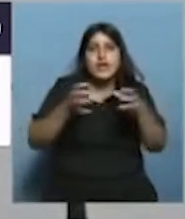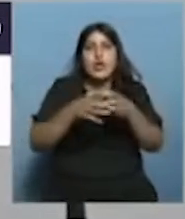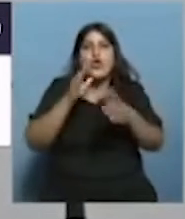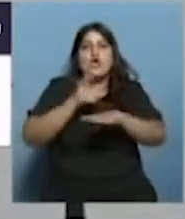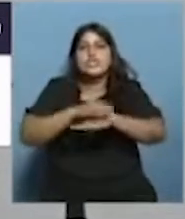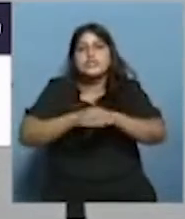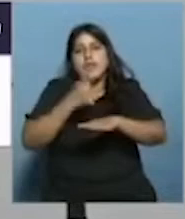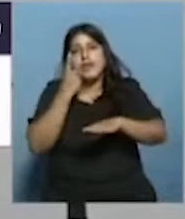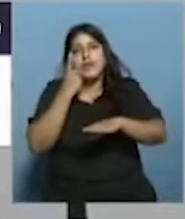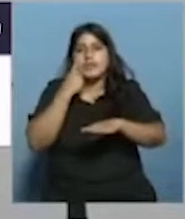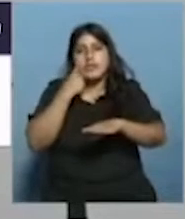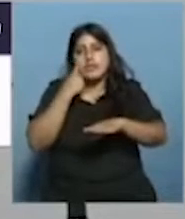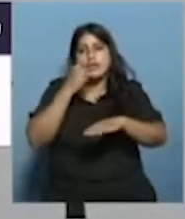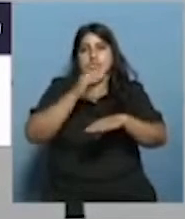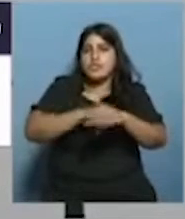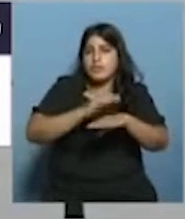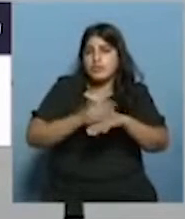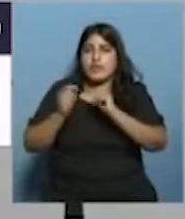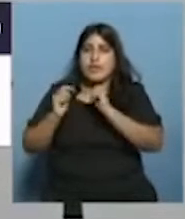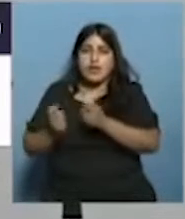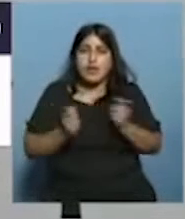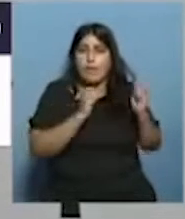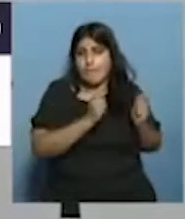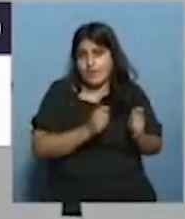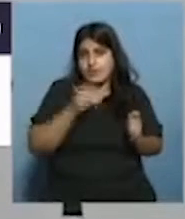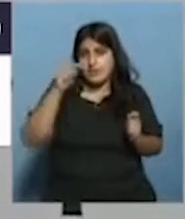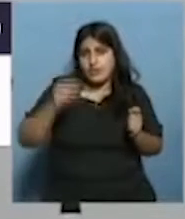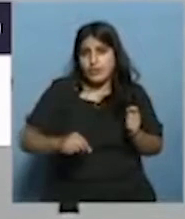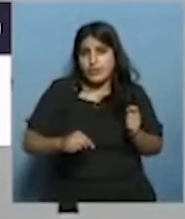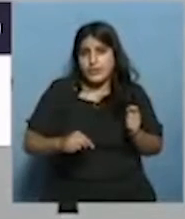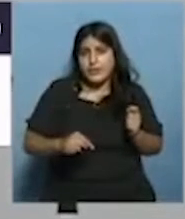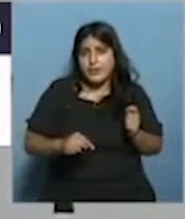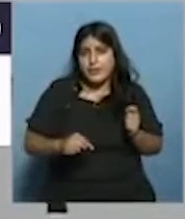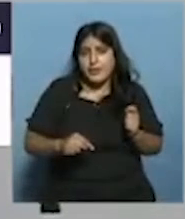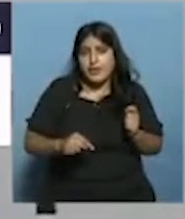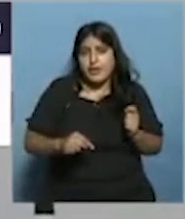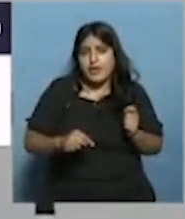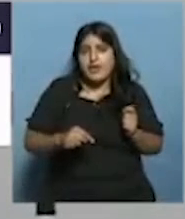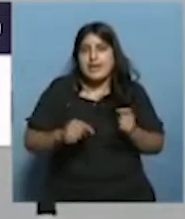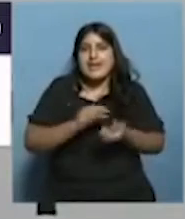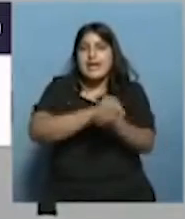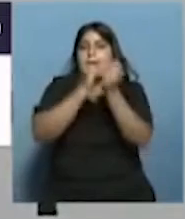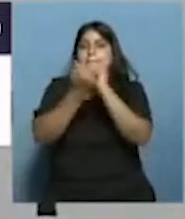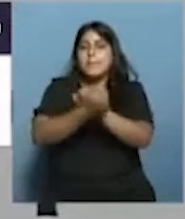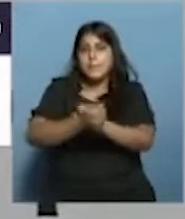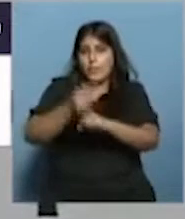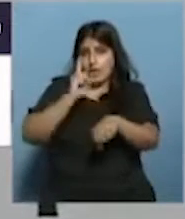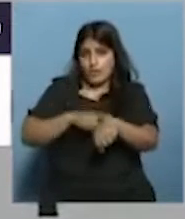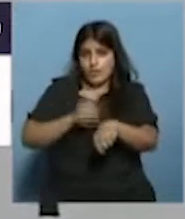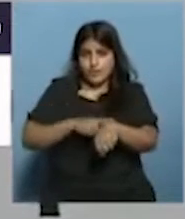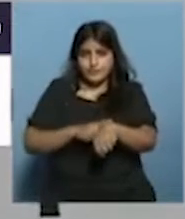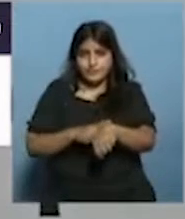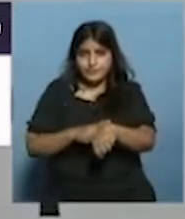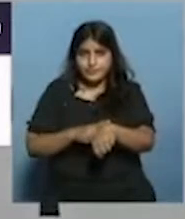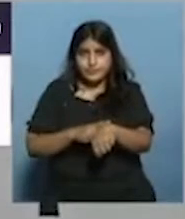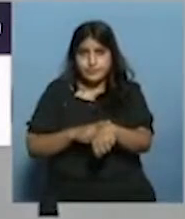los encargados de las comparsas. Hoy lo que hicimos es flexibilizar el horario. Ellos nos daban cuenta de que,